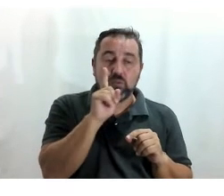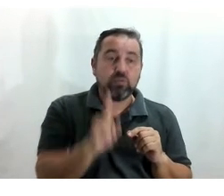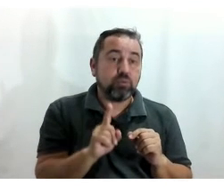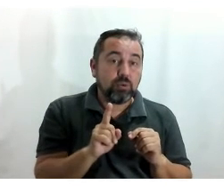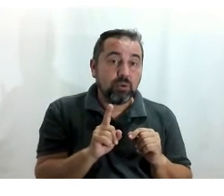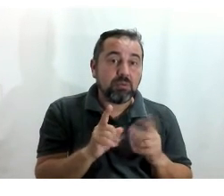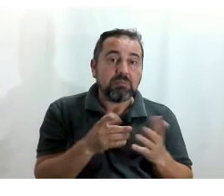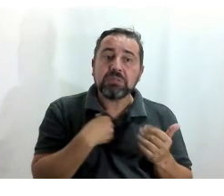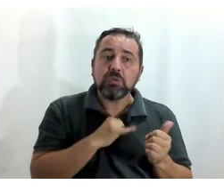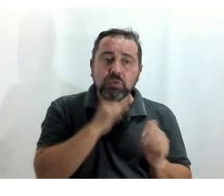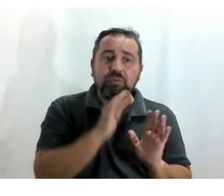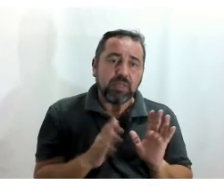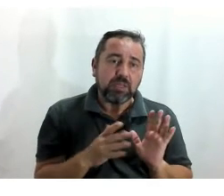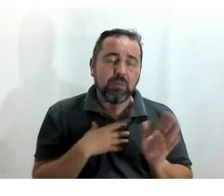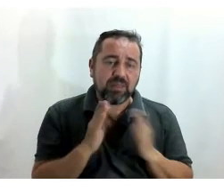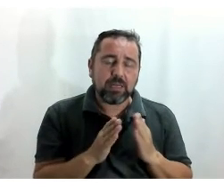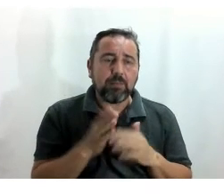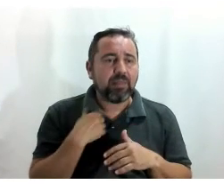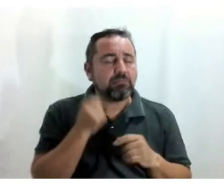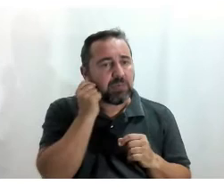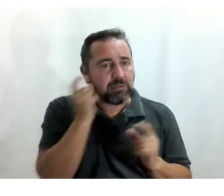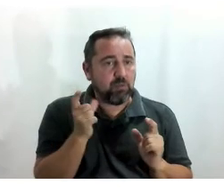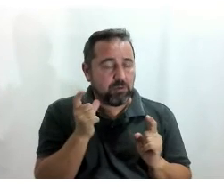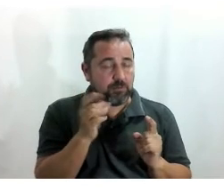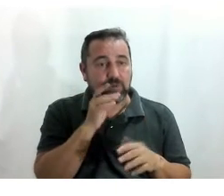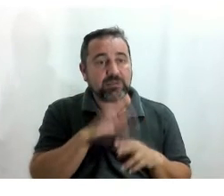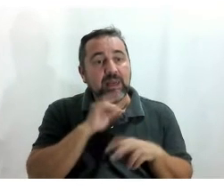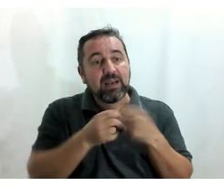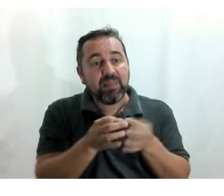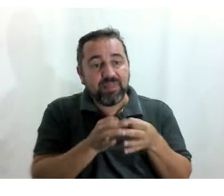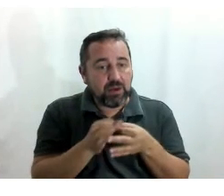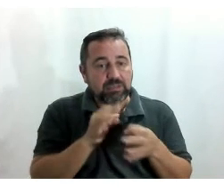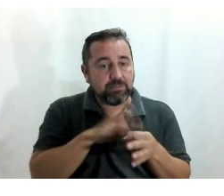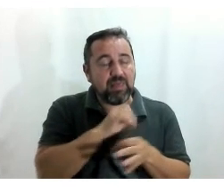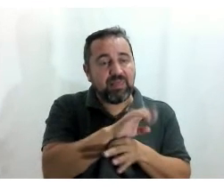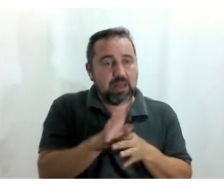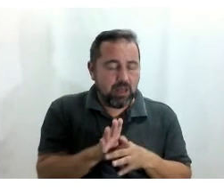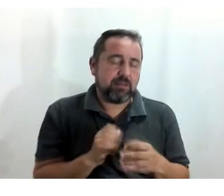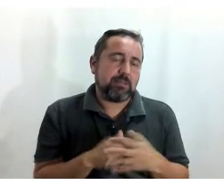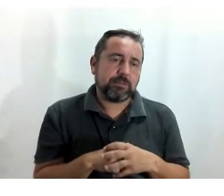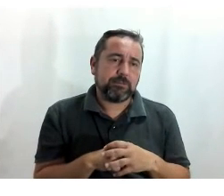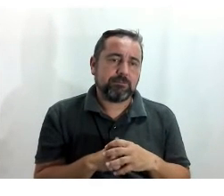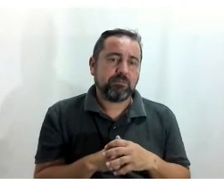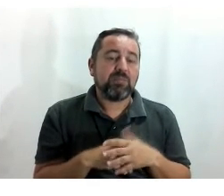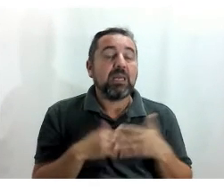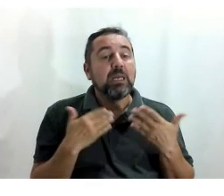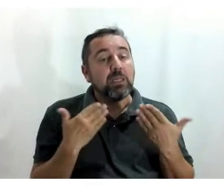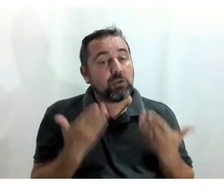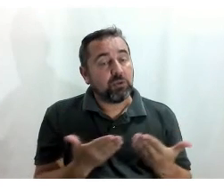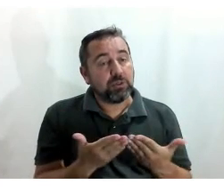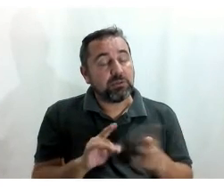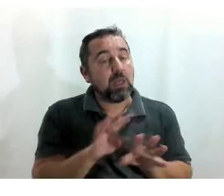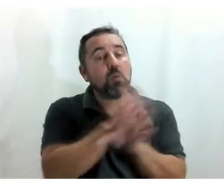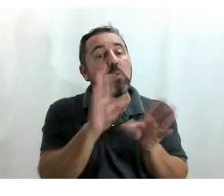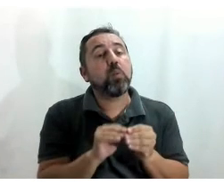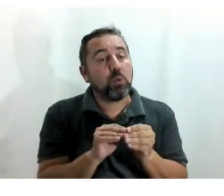era suficiente para restaurar la audición a través de la regeneración de las células ciliadas. Con lo cual se concluyó que